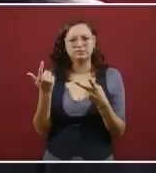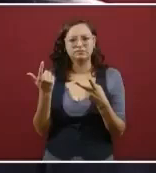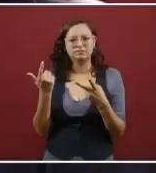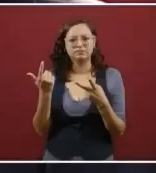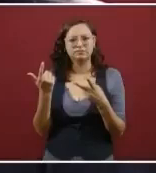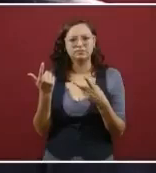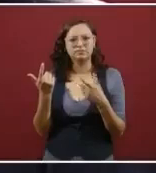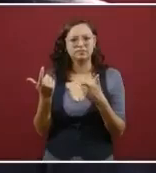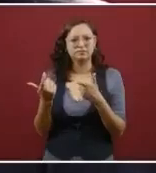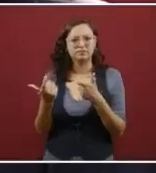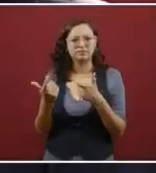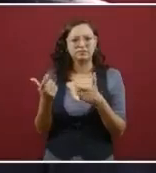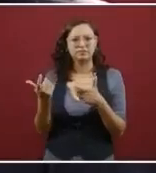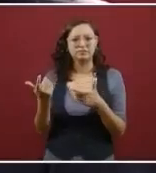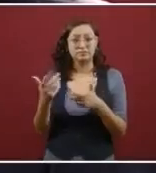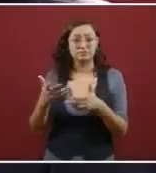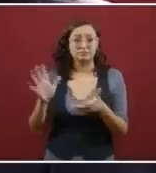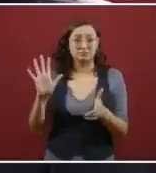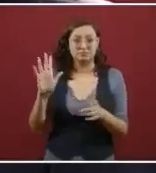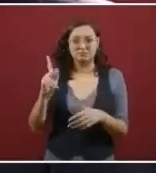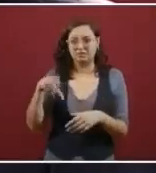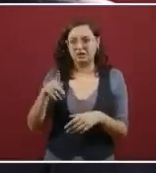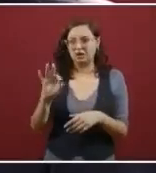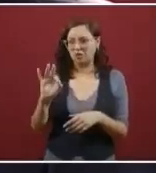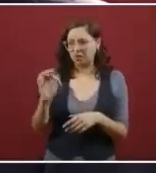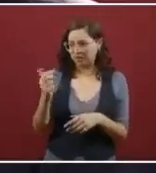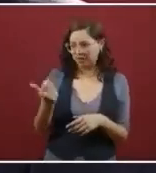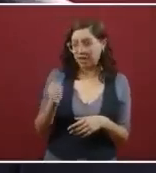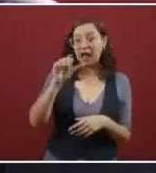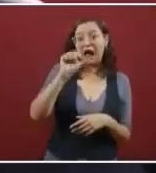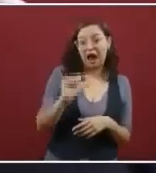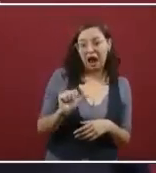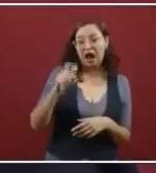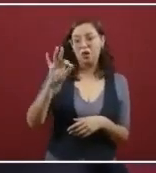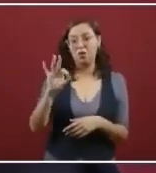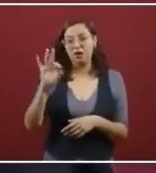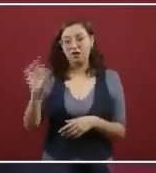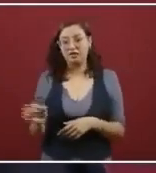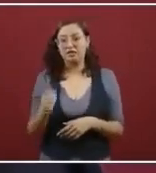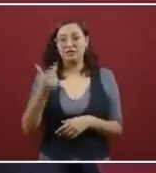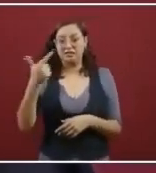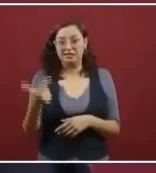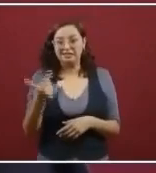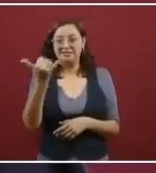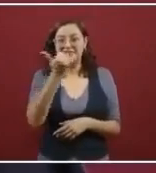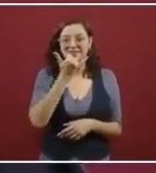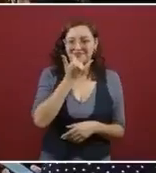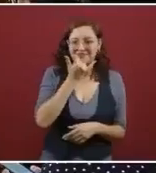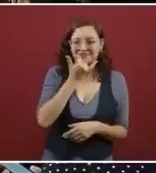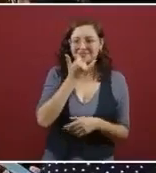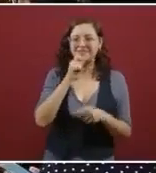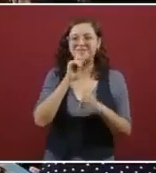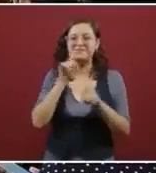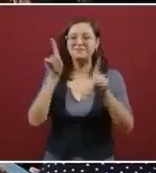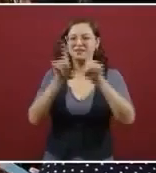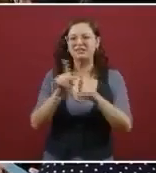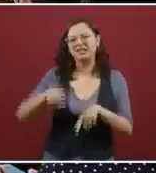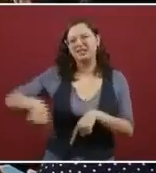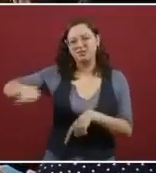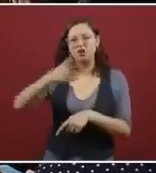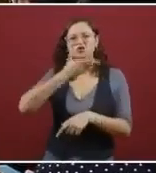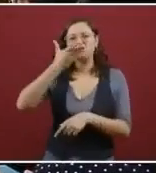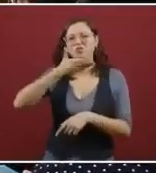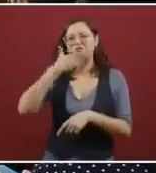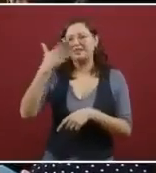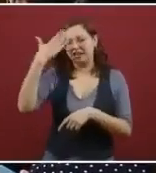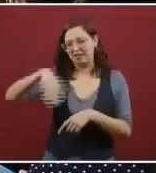estos rifles K-47, creo que se A-47, perdón, los cuernos de chivo, exacto. Entonces,